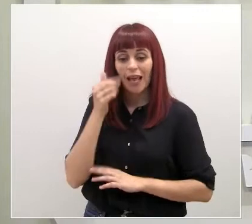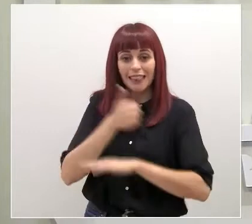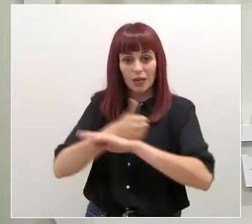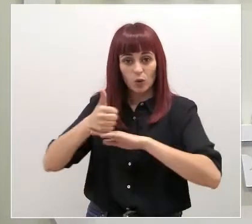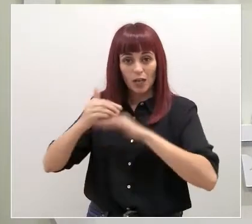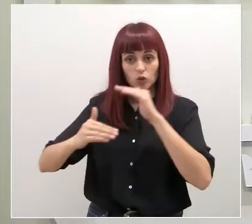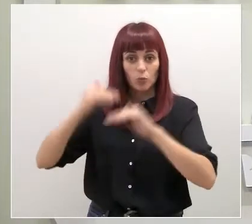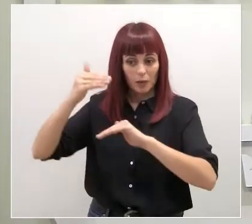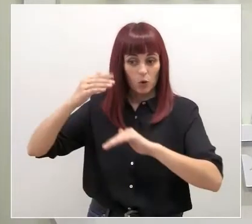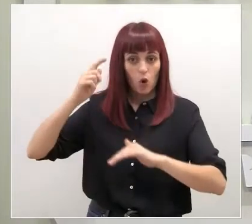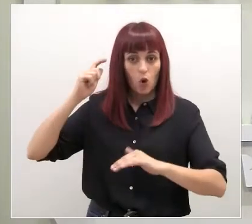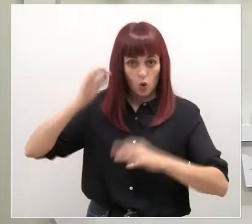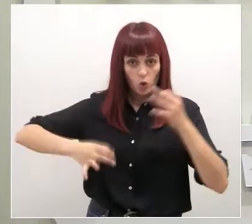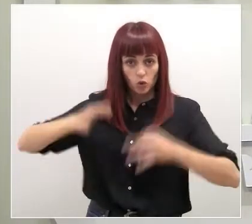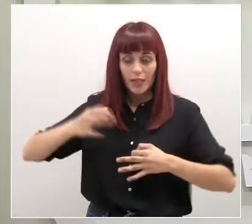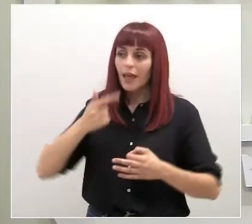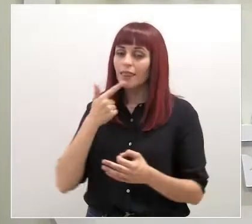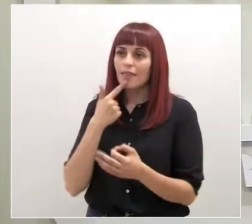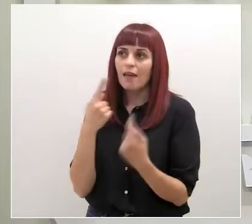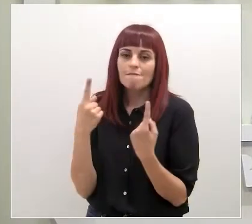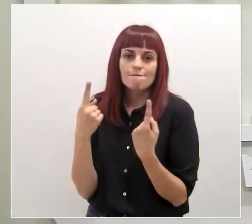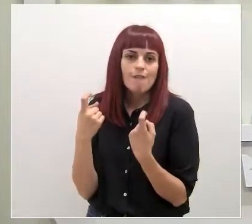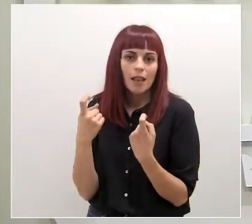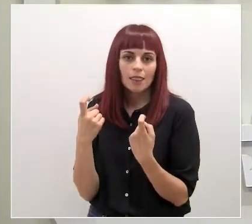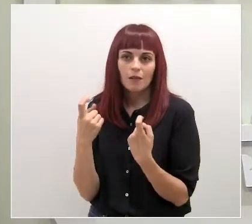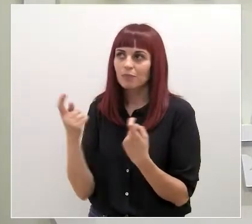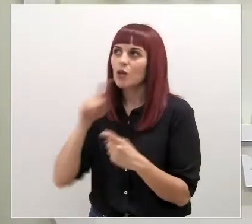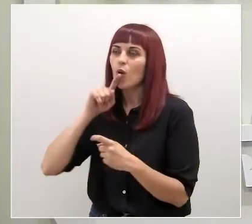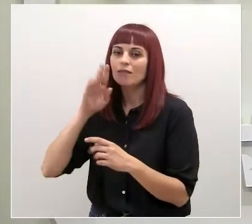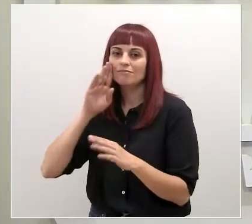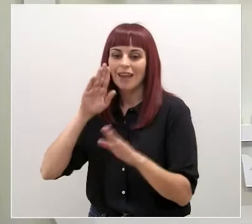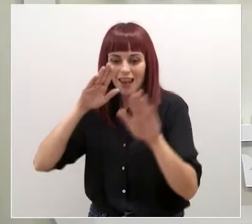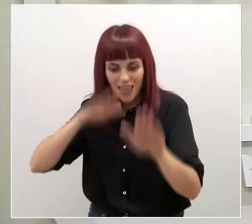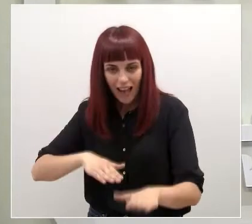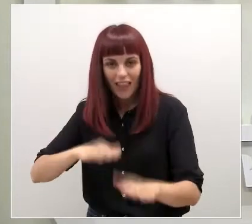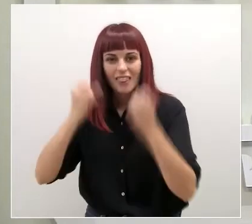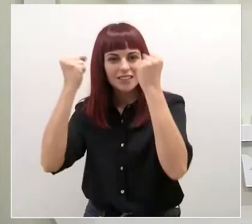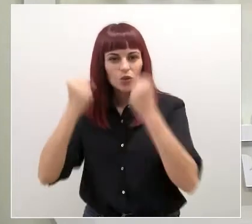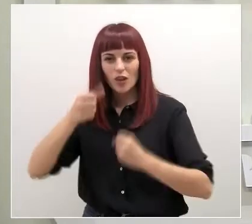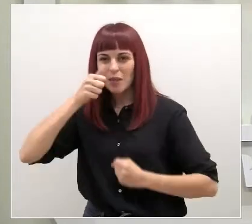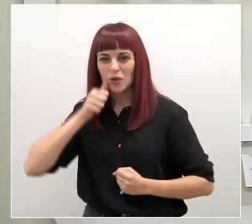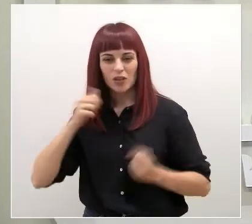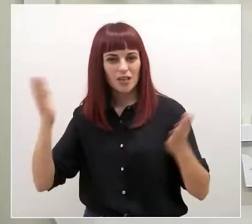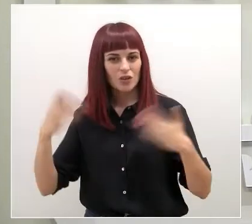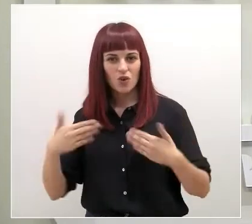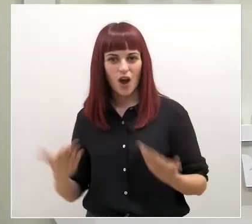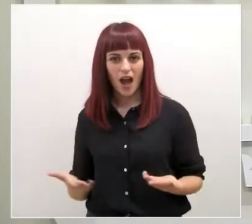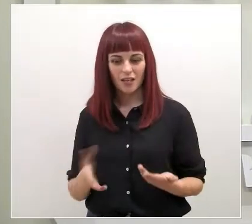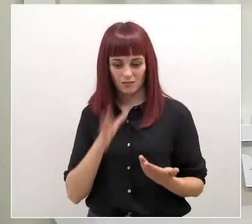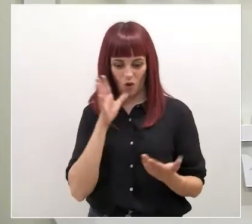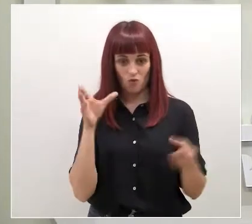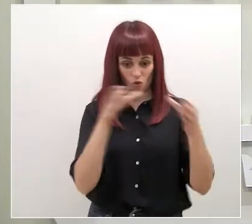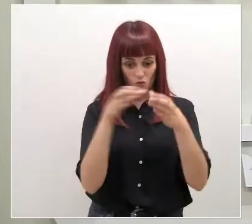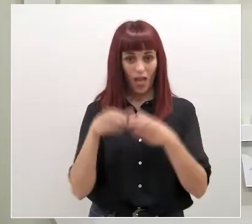la Justicia, quien está destacando esa falta de lealtad institucional de Pedro Sánchez, de este Gobierno central, con las